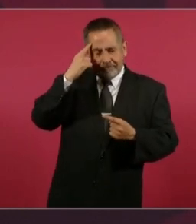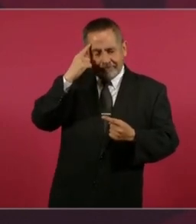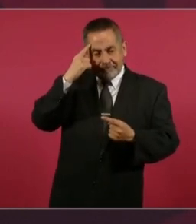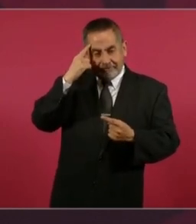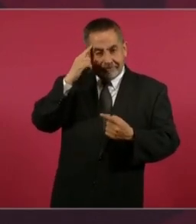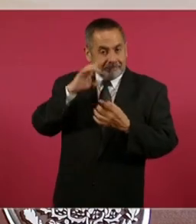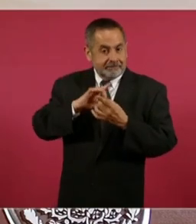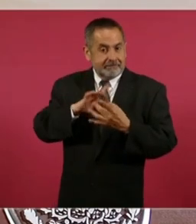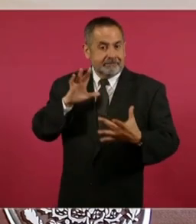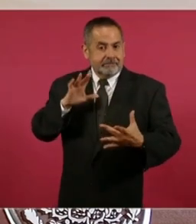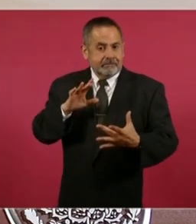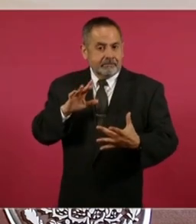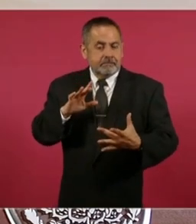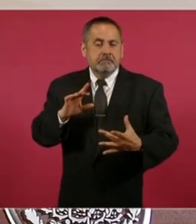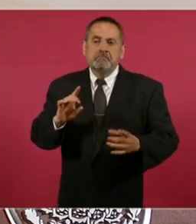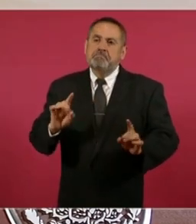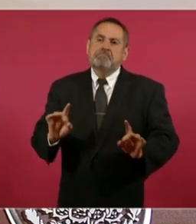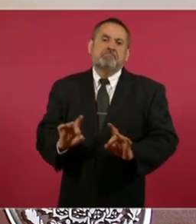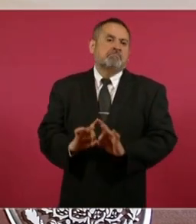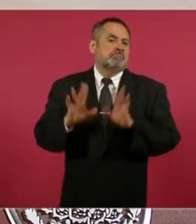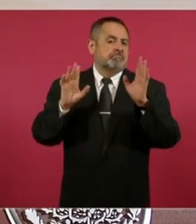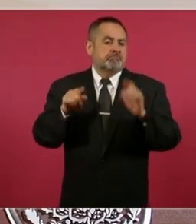estimulante por